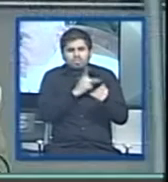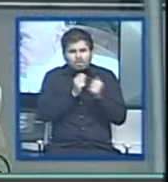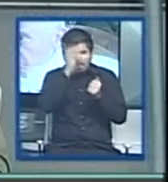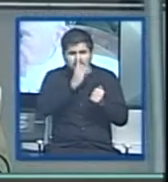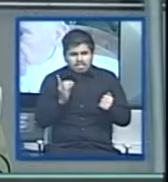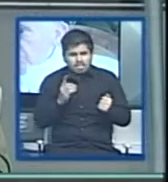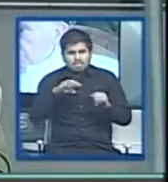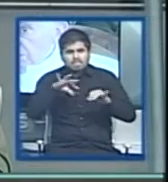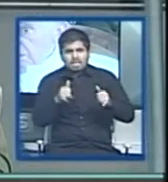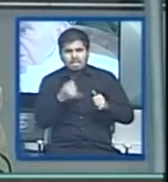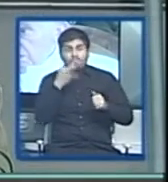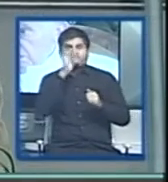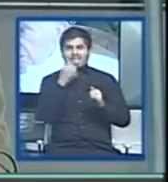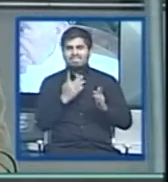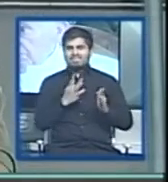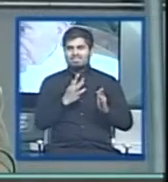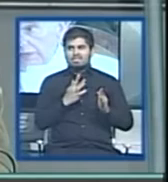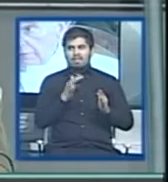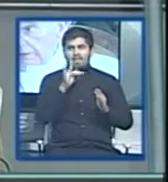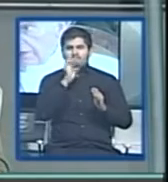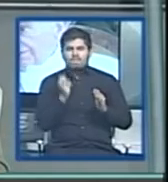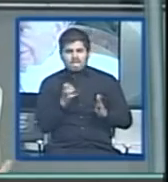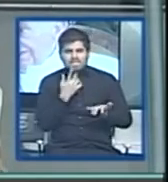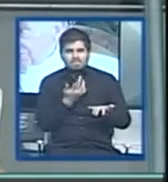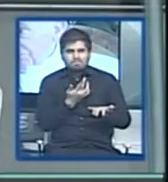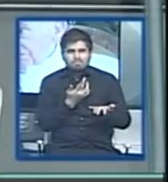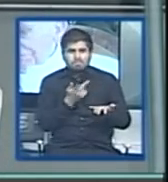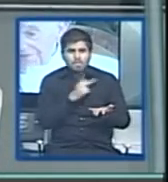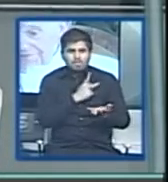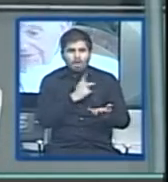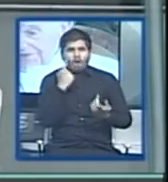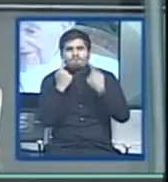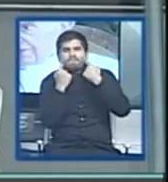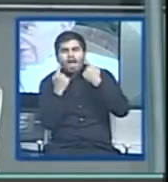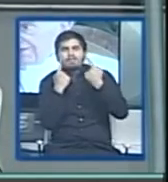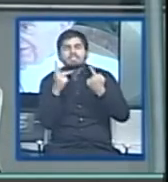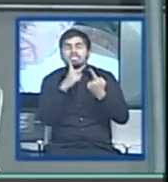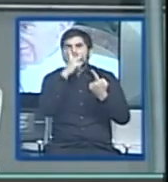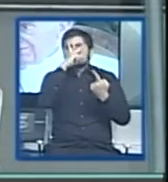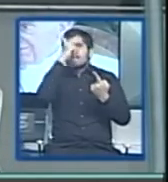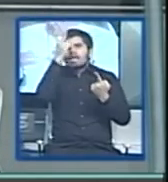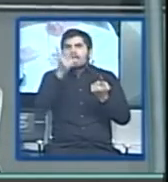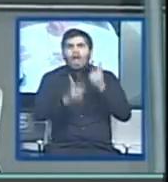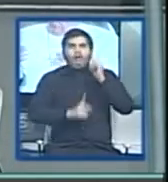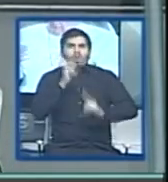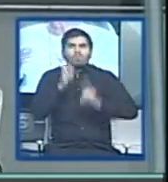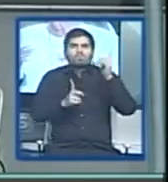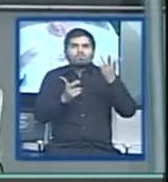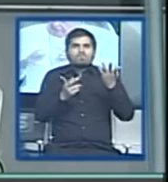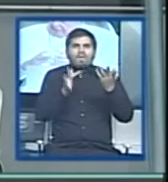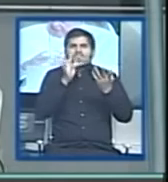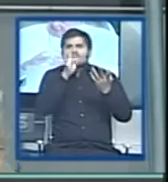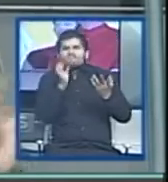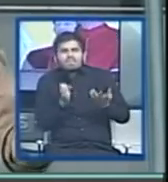al campo un poco de operativo. La fe. De la fe sobre todo, porque ¿esperan algún tipo de milagro? ¿Estarían también con mucha fe en